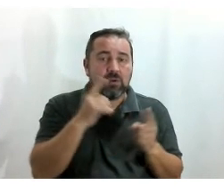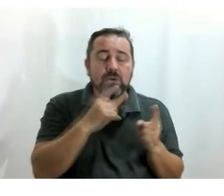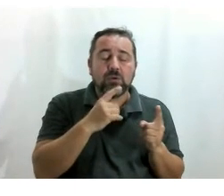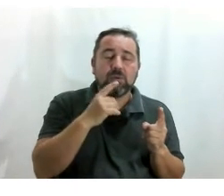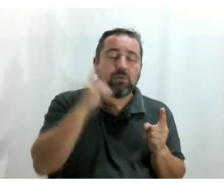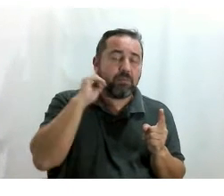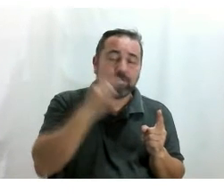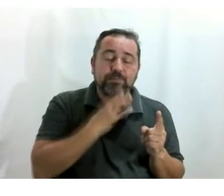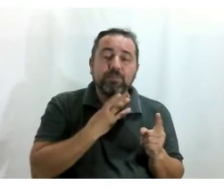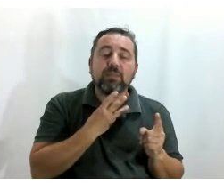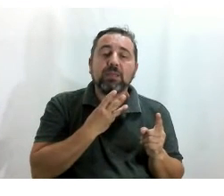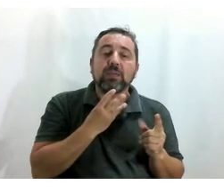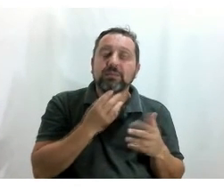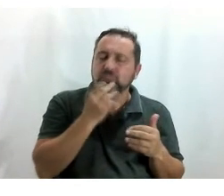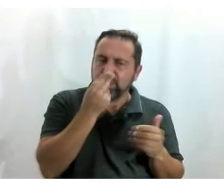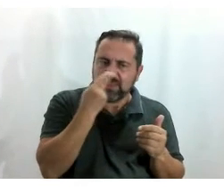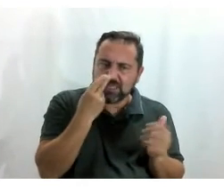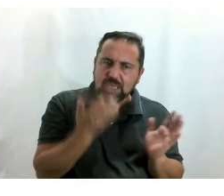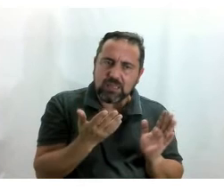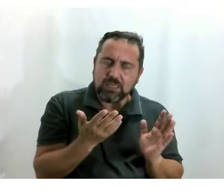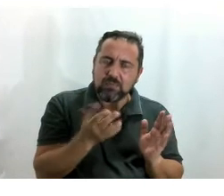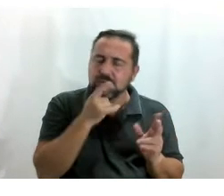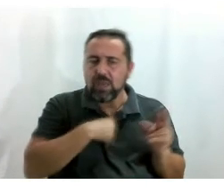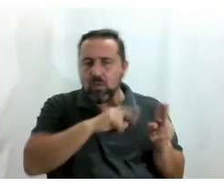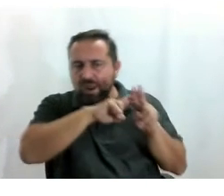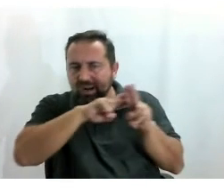ser muy interesante, porque se ha hecho una revisión